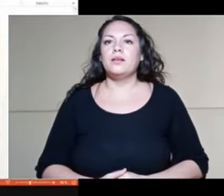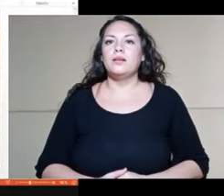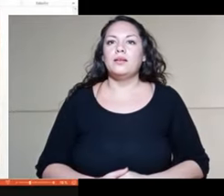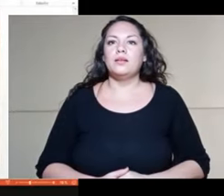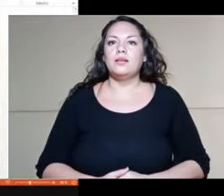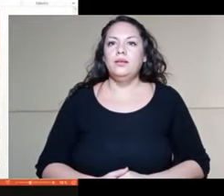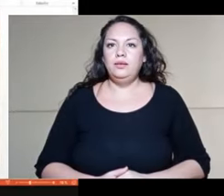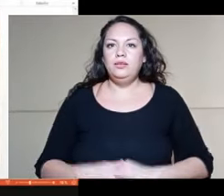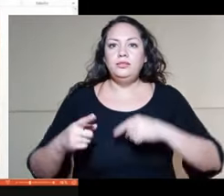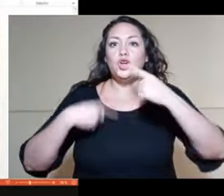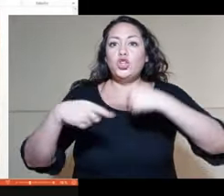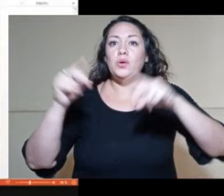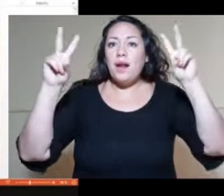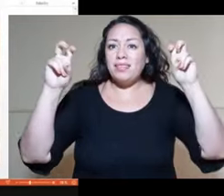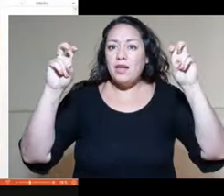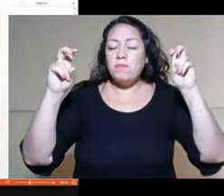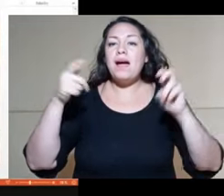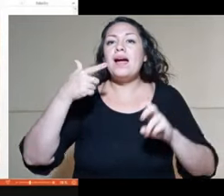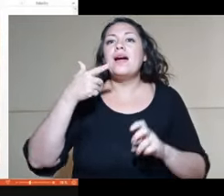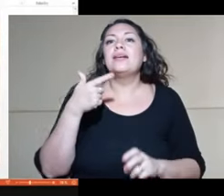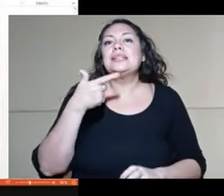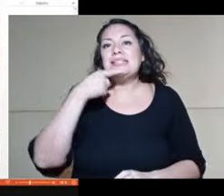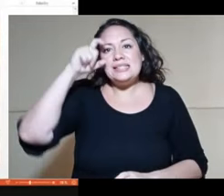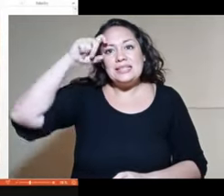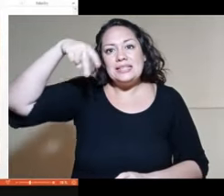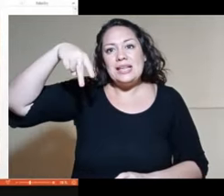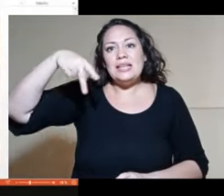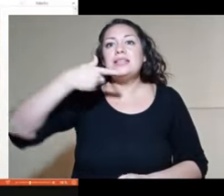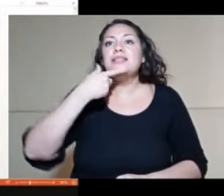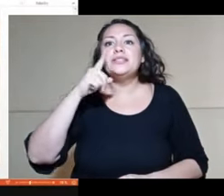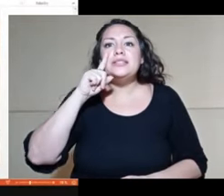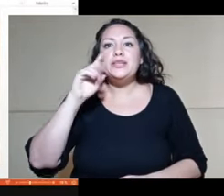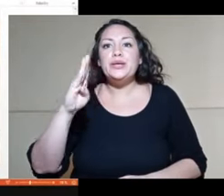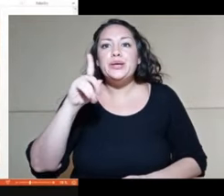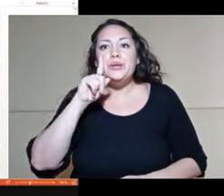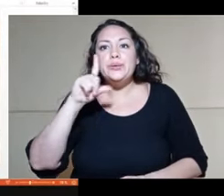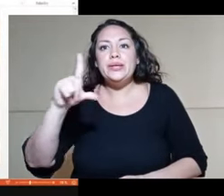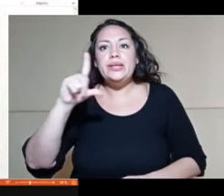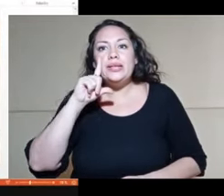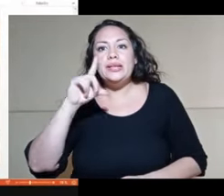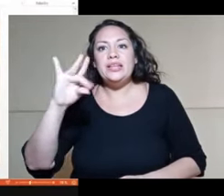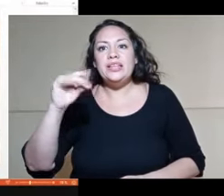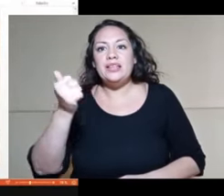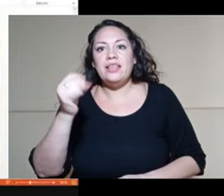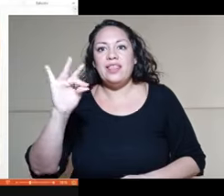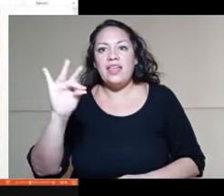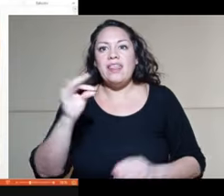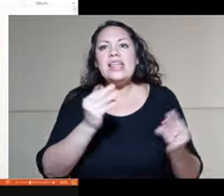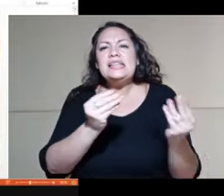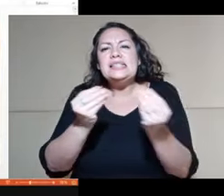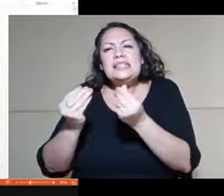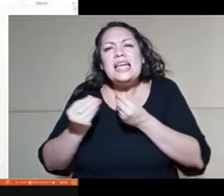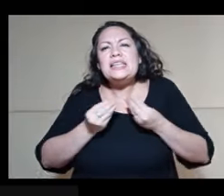Ahí está. Bien. Entonces, les decía que en el caso de la sensibilidad vamos a estudiar el mecanismo inverso, es